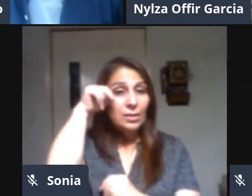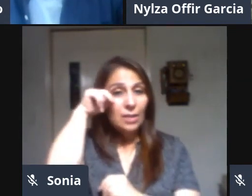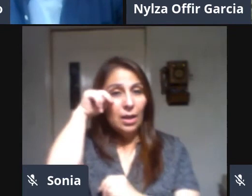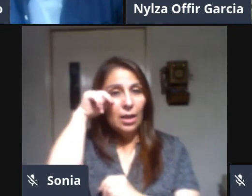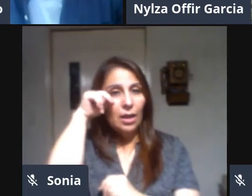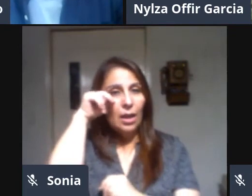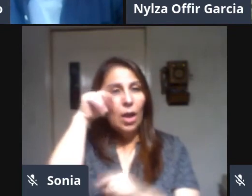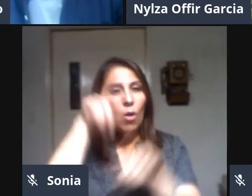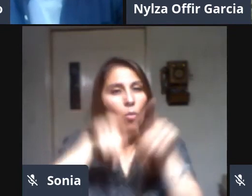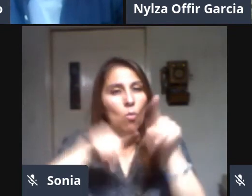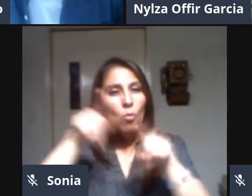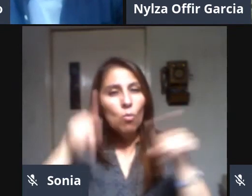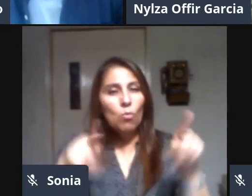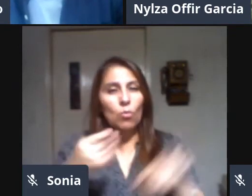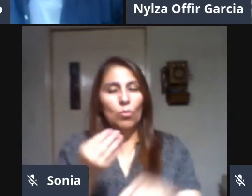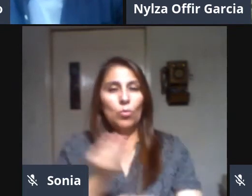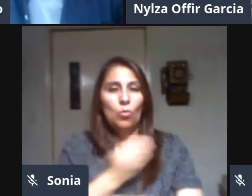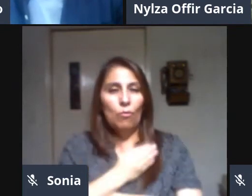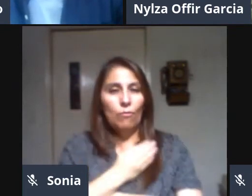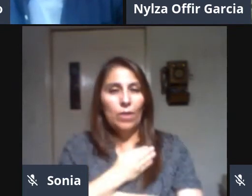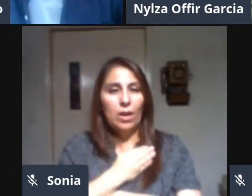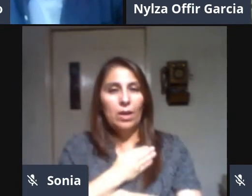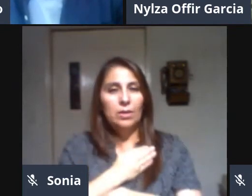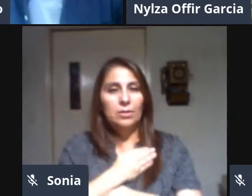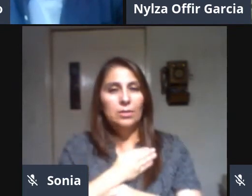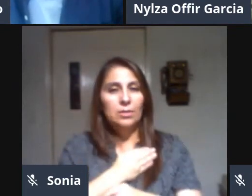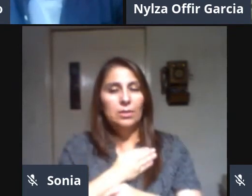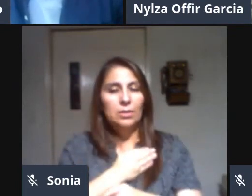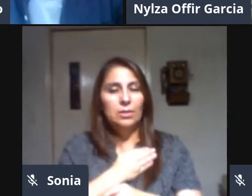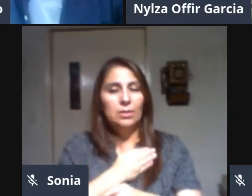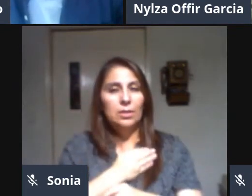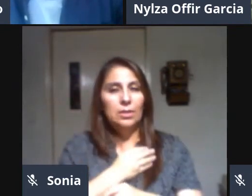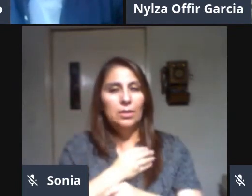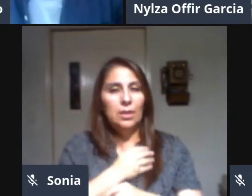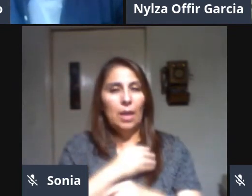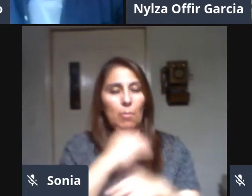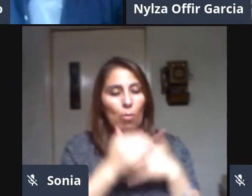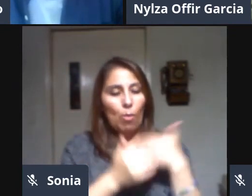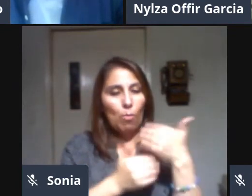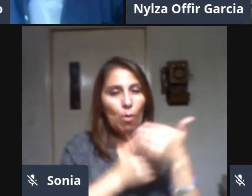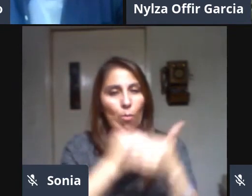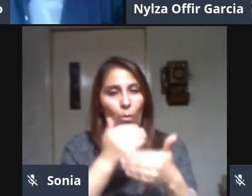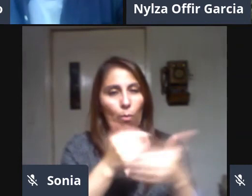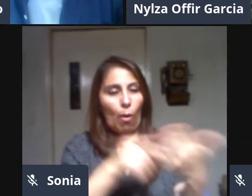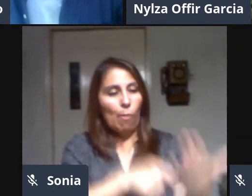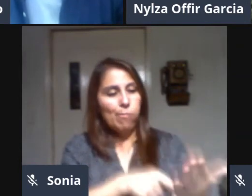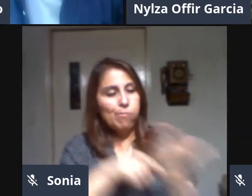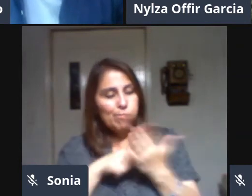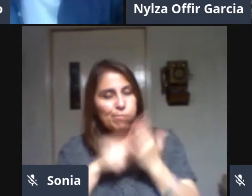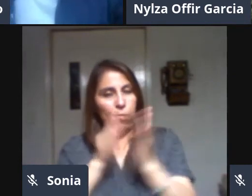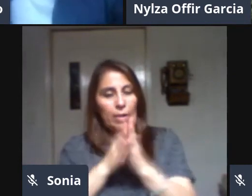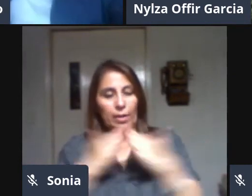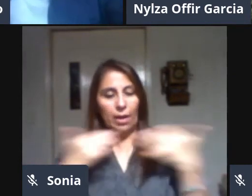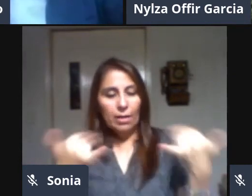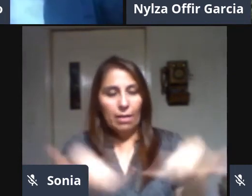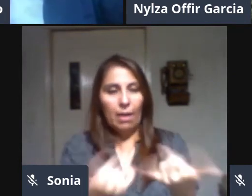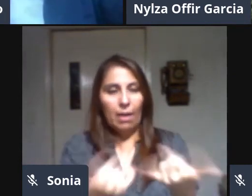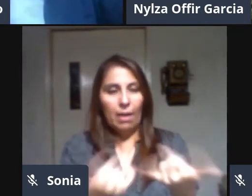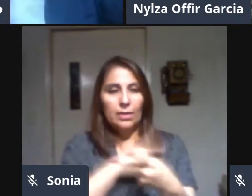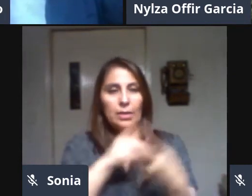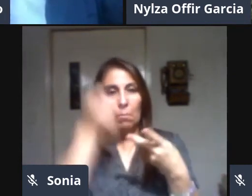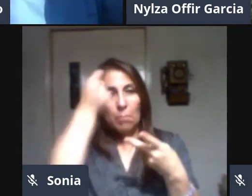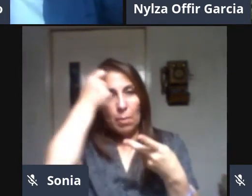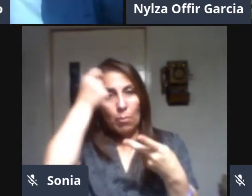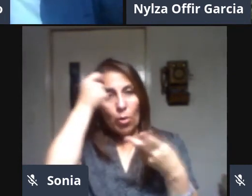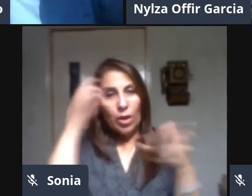acá que se han ido dando que nos puedan hablar de nuestra realidad de nuestras memorias colectivas pues trabajado